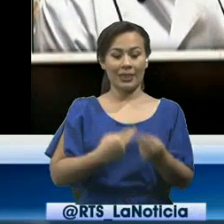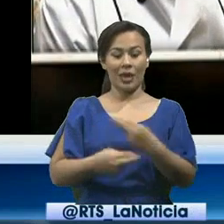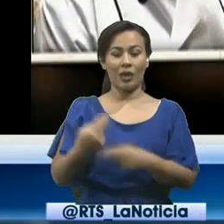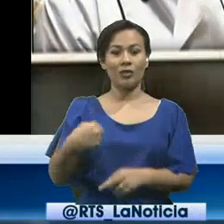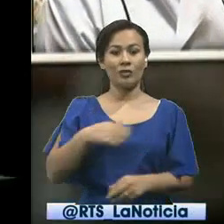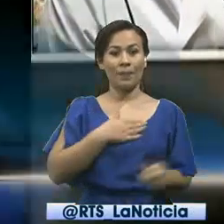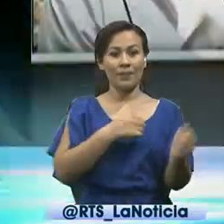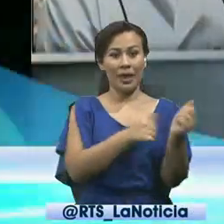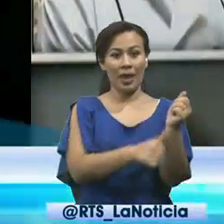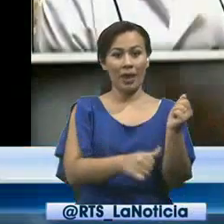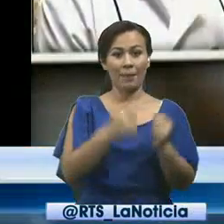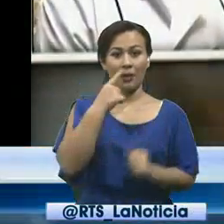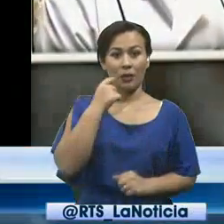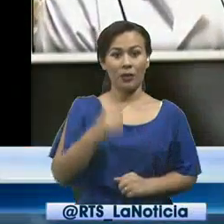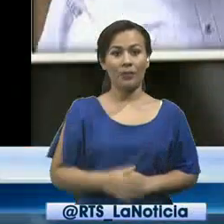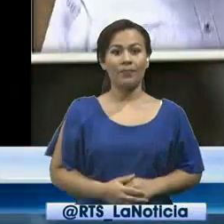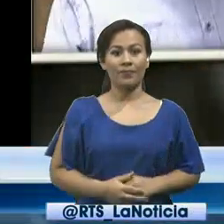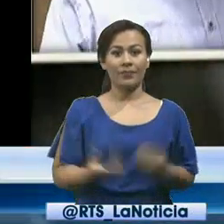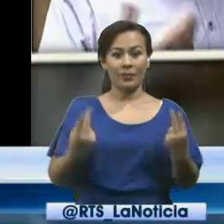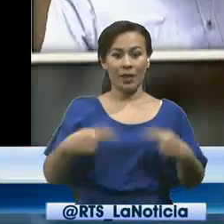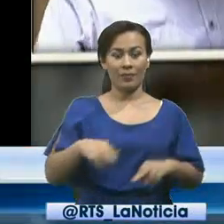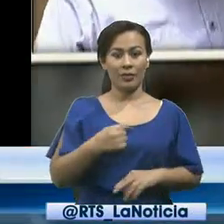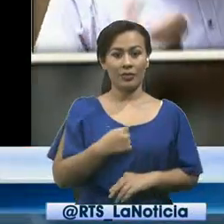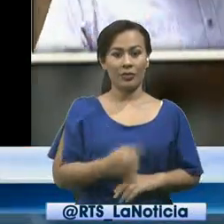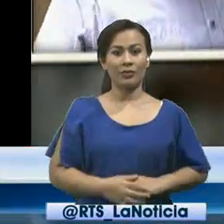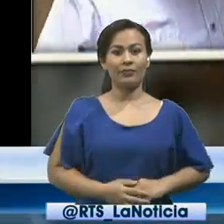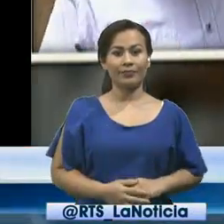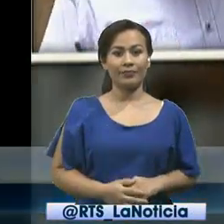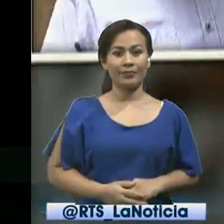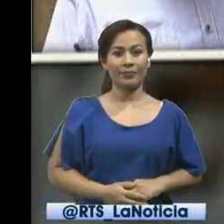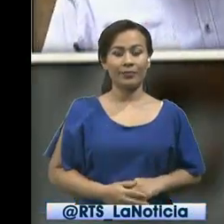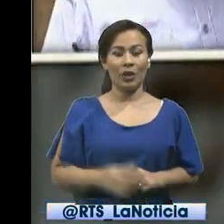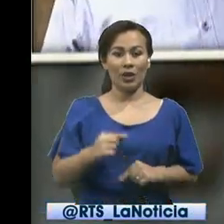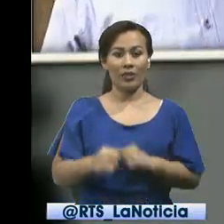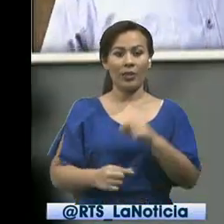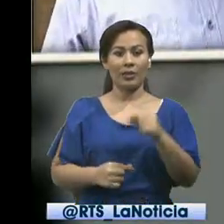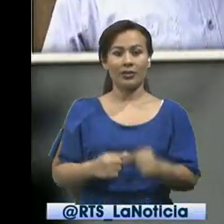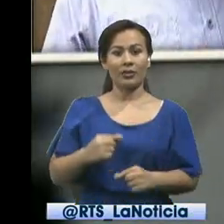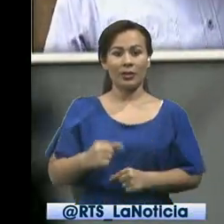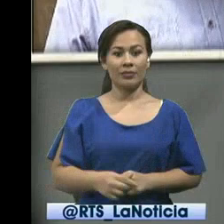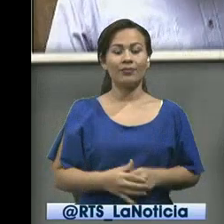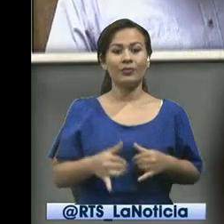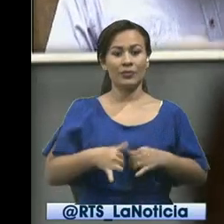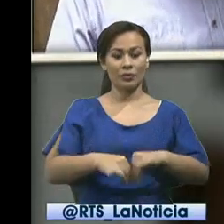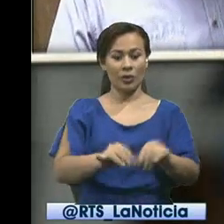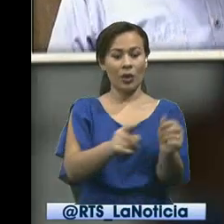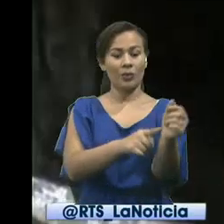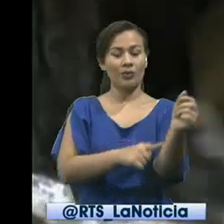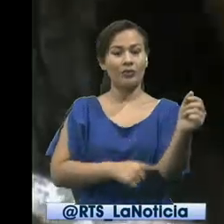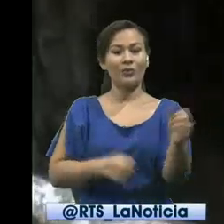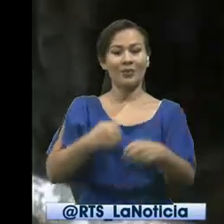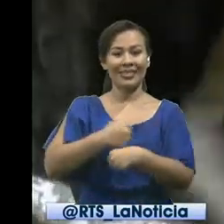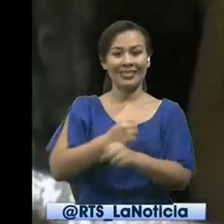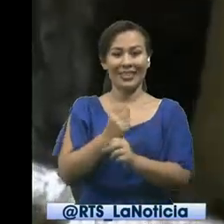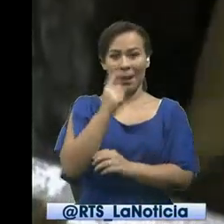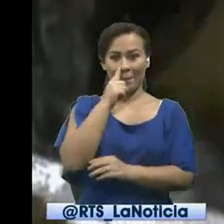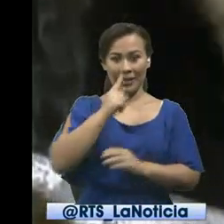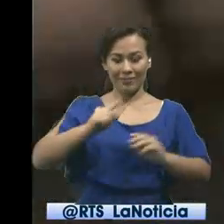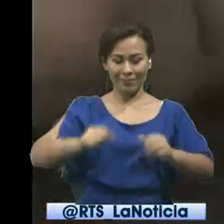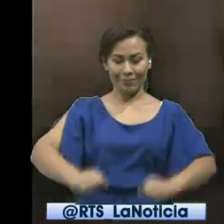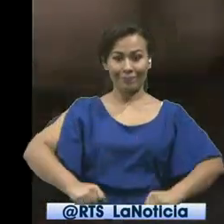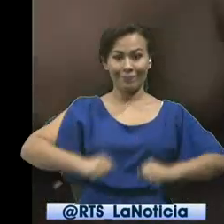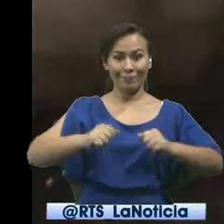hermano y también yo. Ellos van por generaciones manteniendo esta costumbre de hacer el pan. La fina masa,